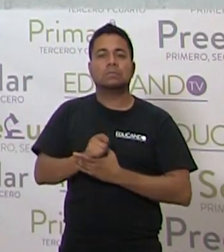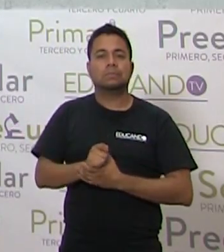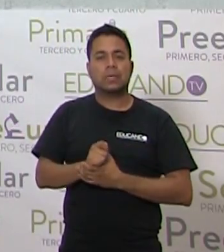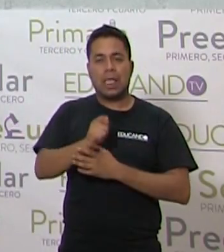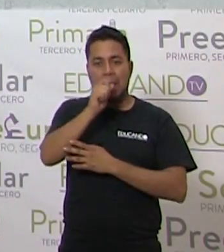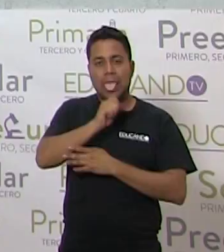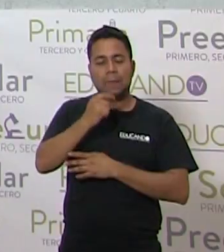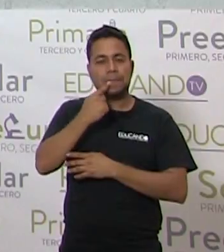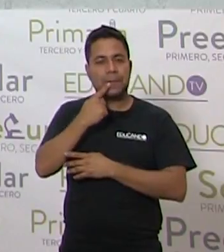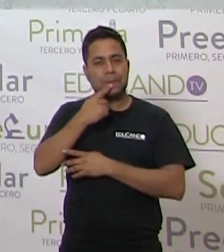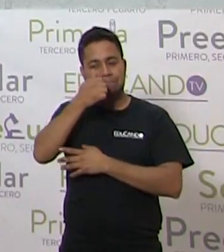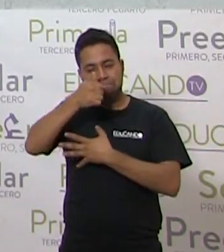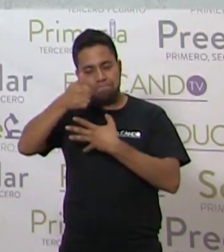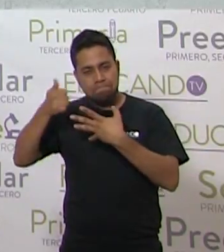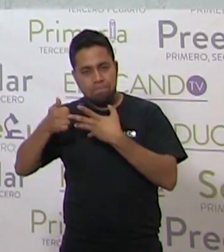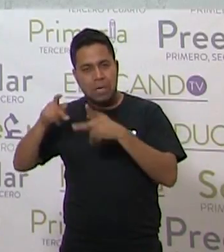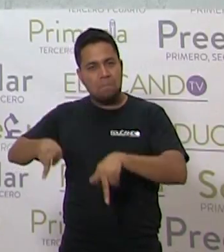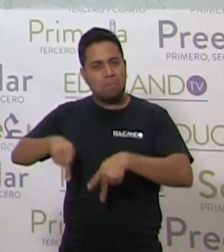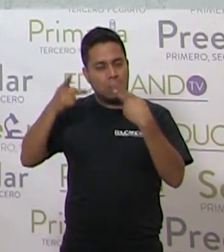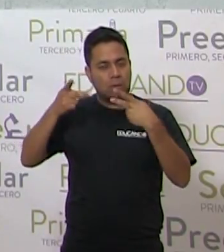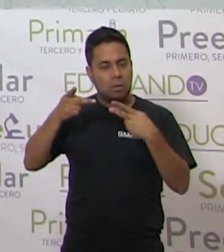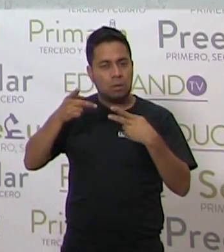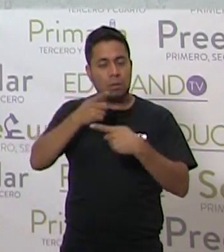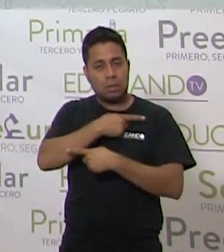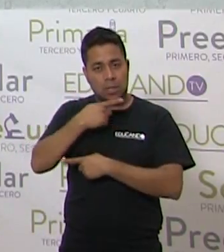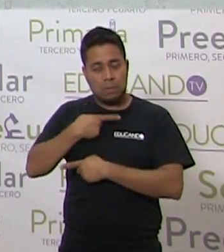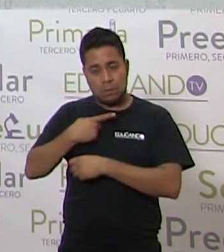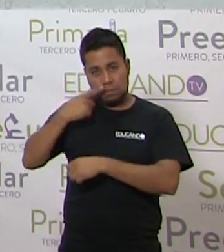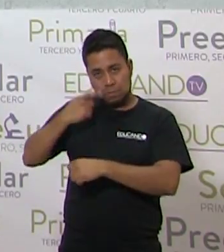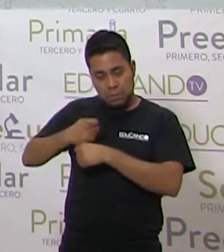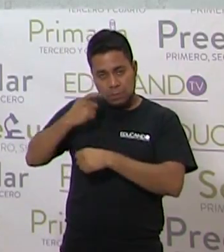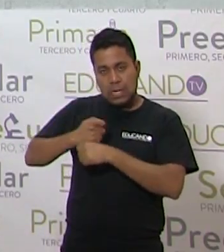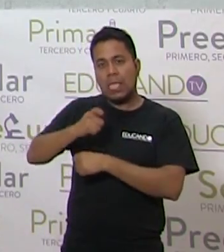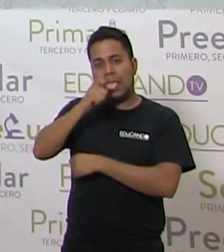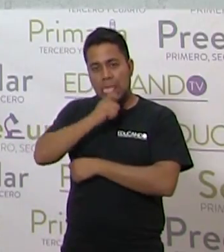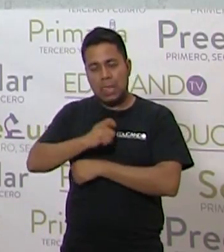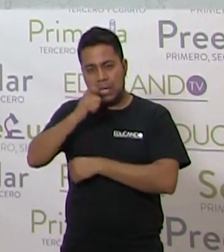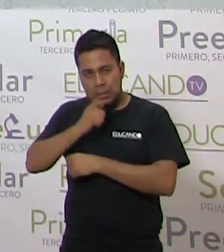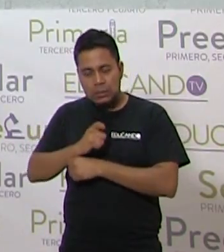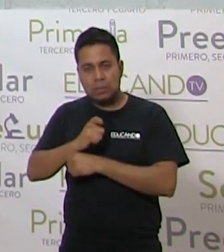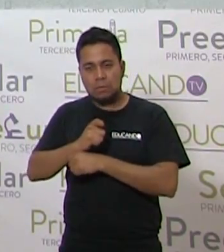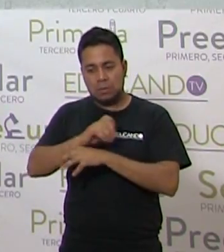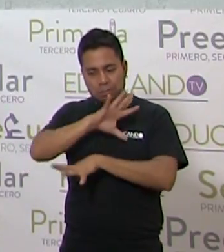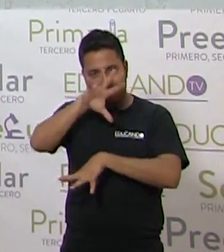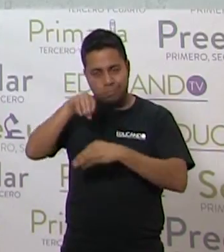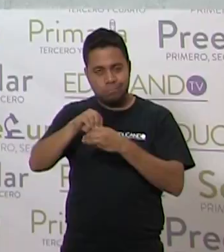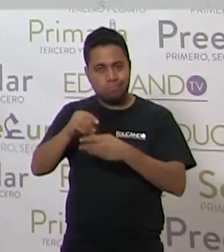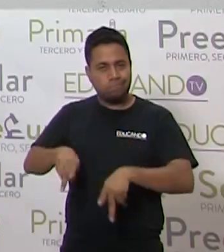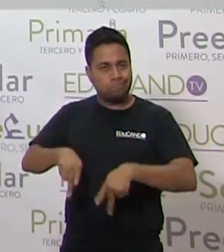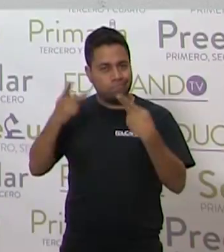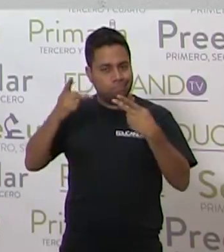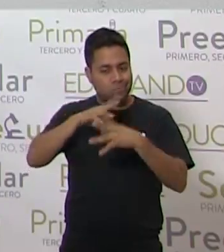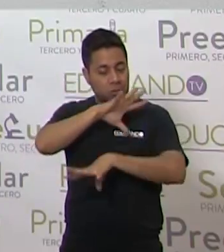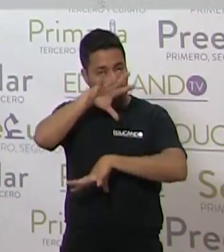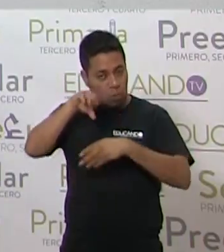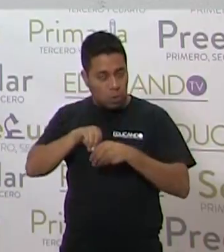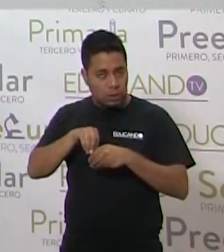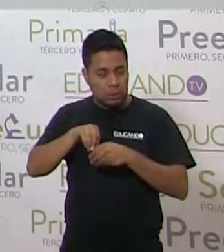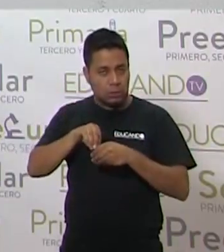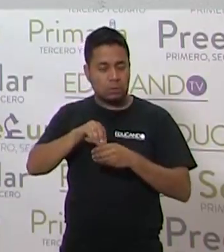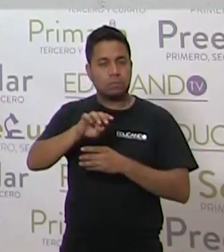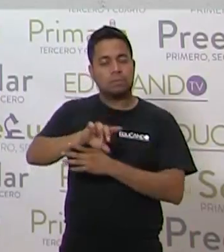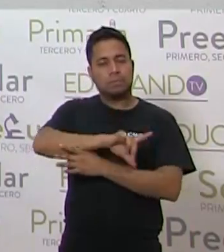se vendieron bueno tenemos que saber primero cuánt paletas son las que son en total y de